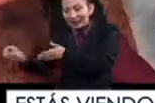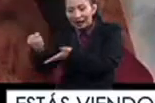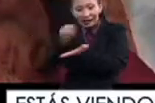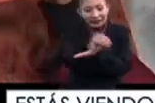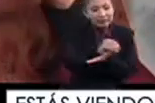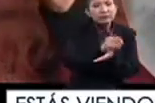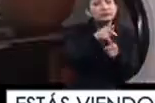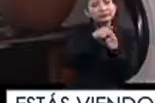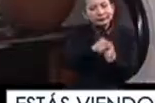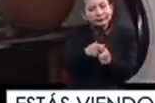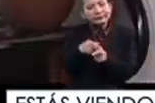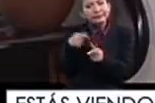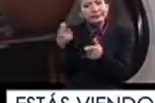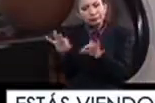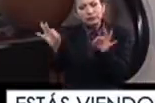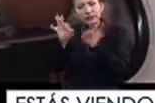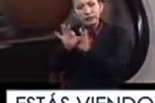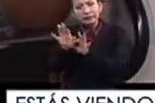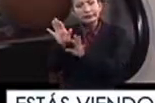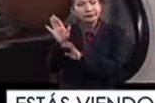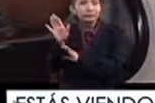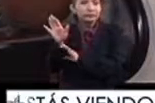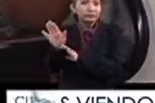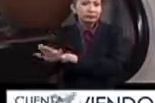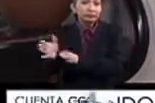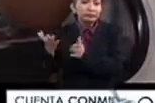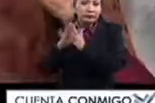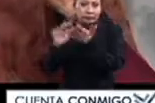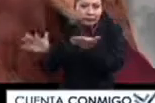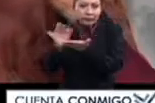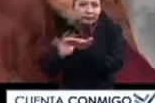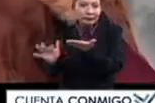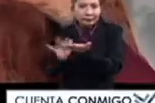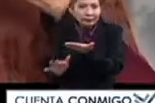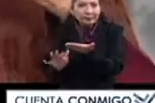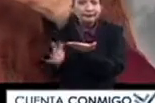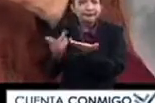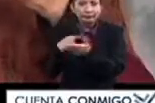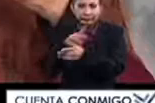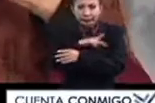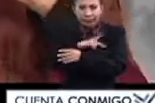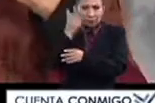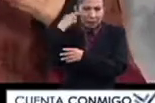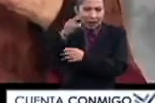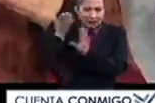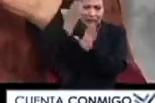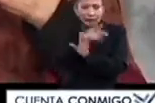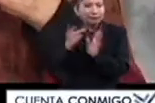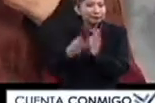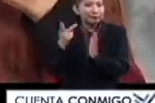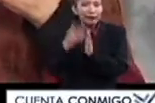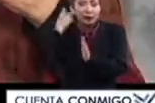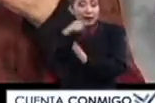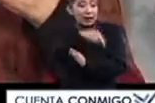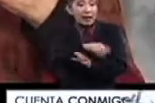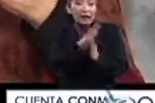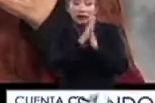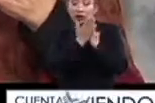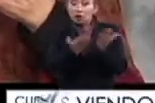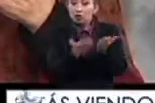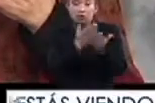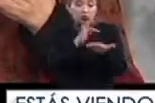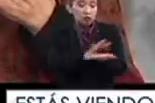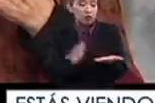va a seguir siendo importante la lectura, porque en mis viajes la lectura tiene un papel muy